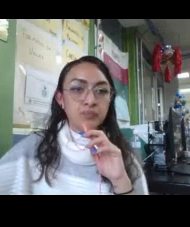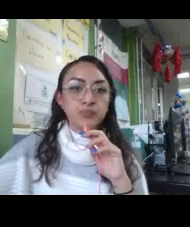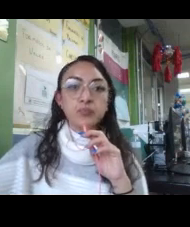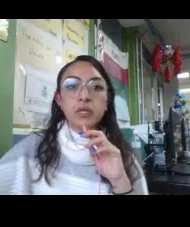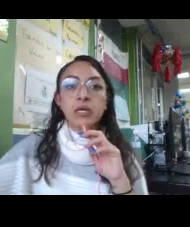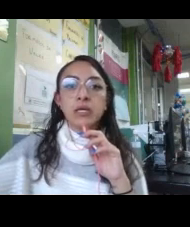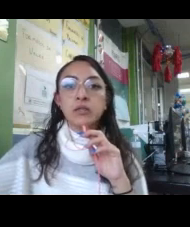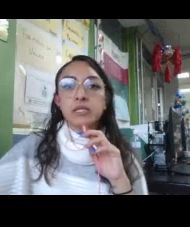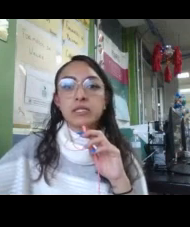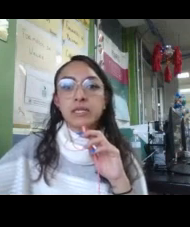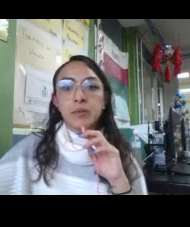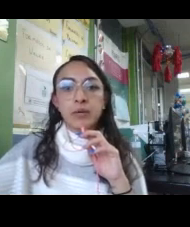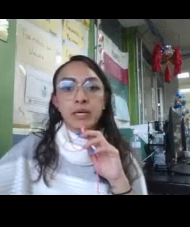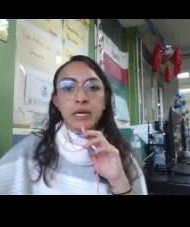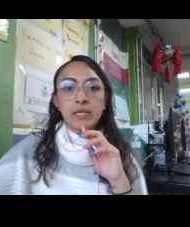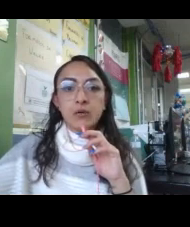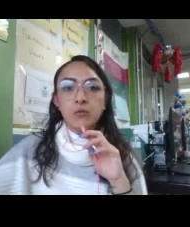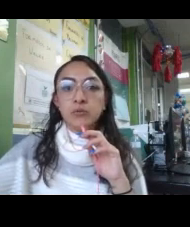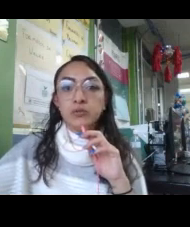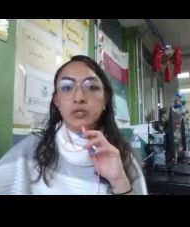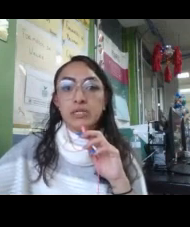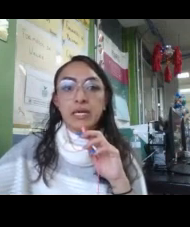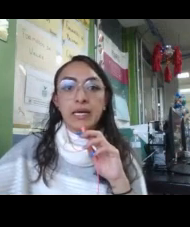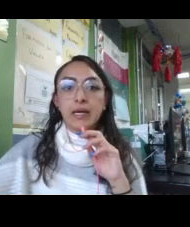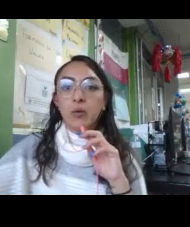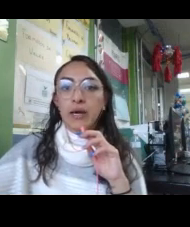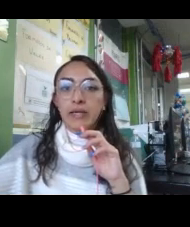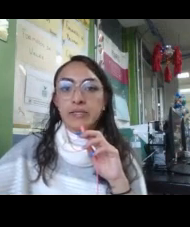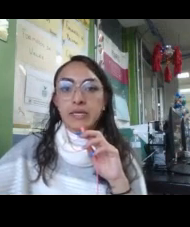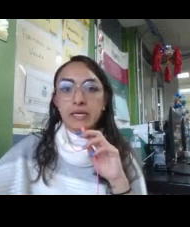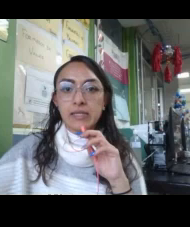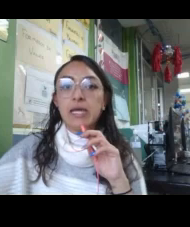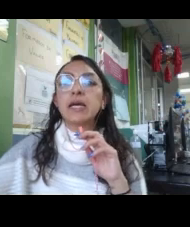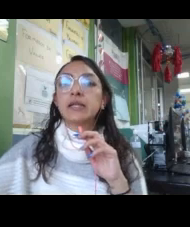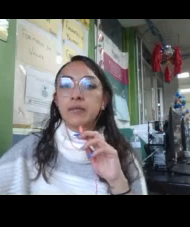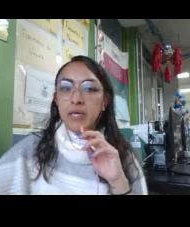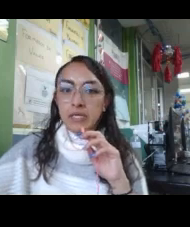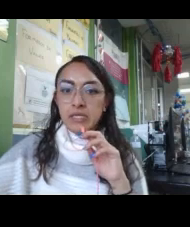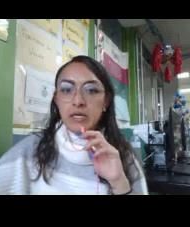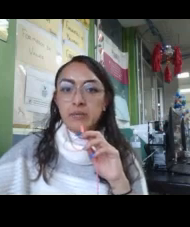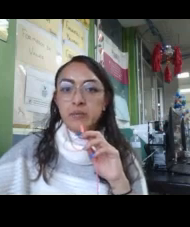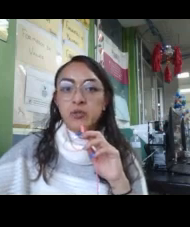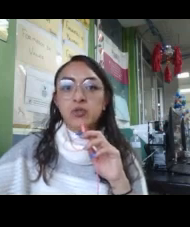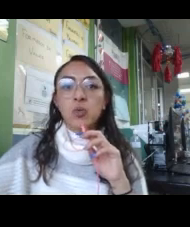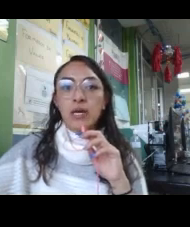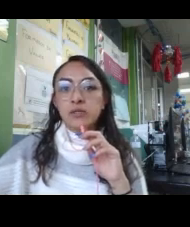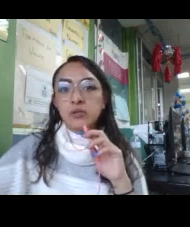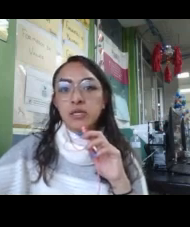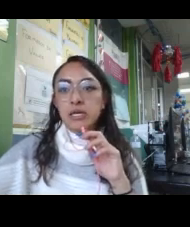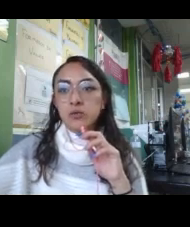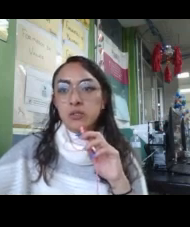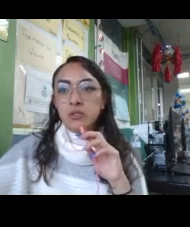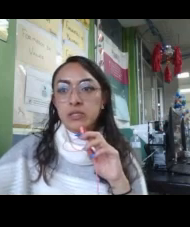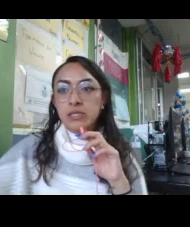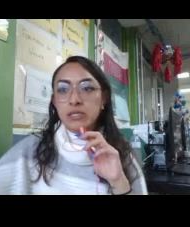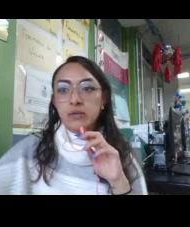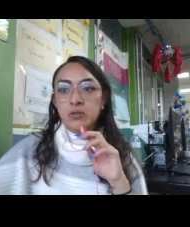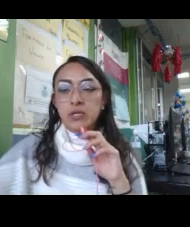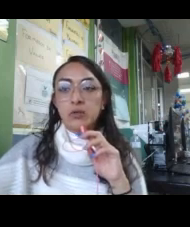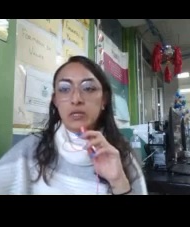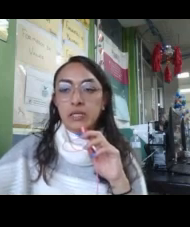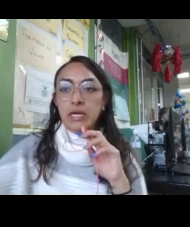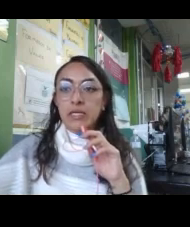no. Entonces, también por acá en algún punto dice lenguaje de señas, también ya vimos cuáles son las cuestiones